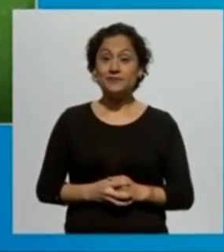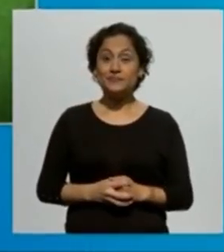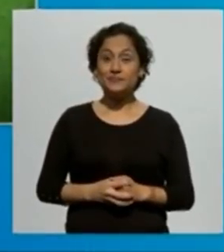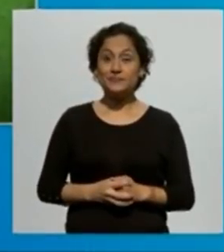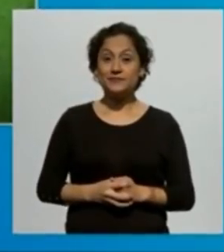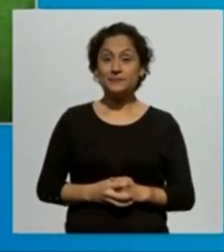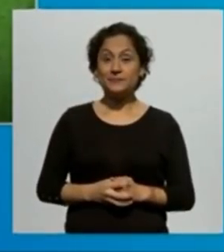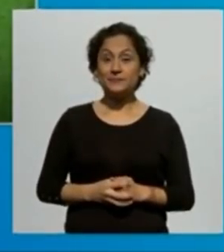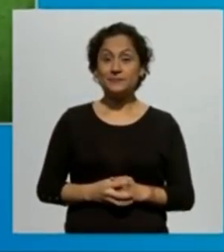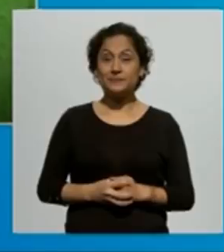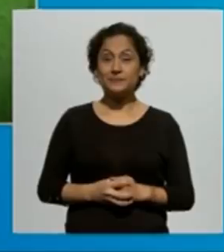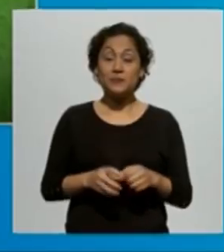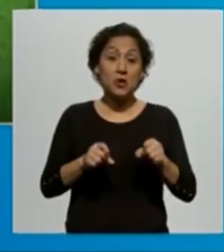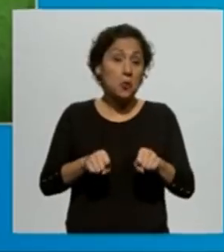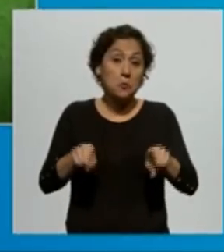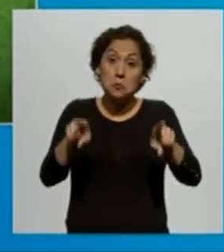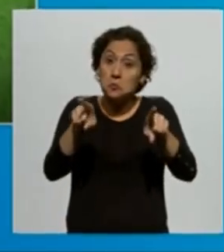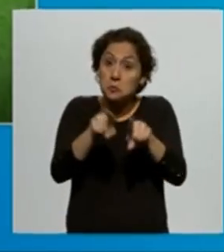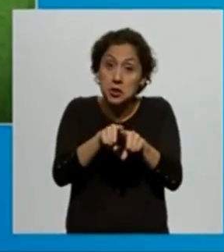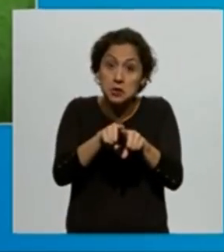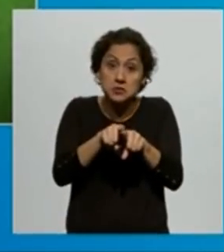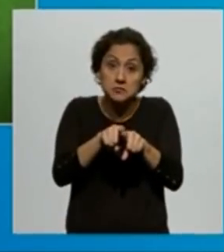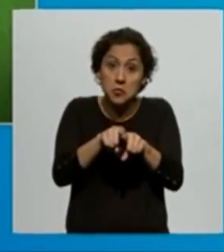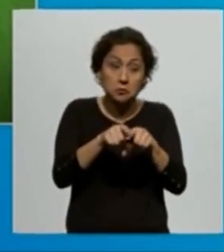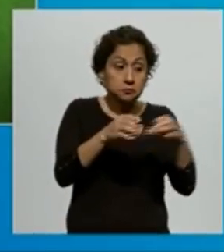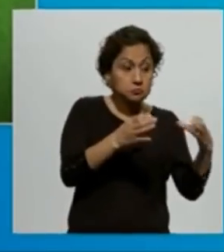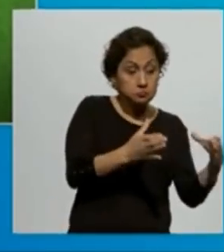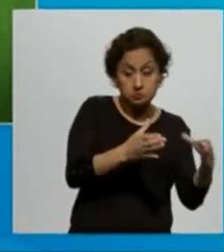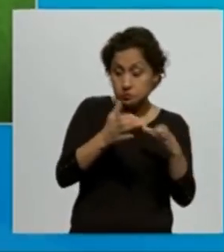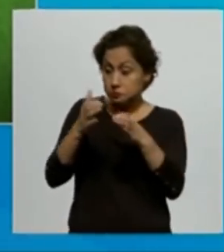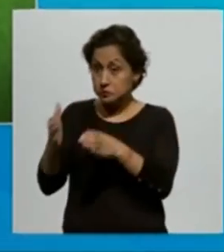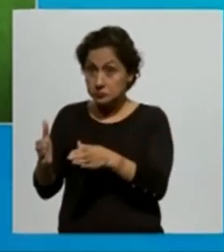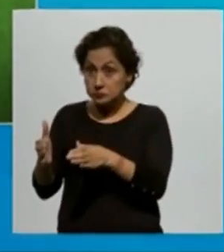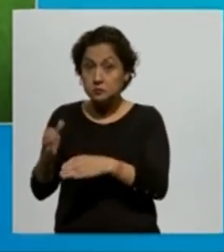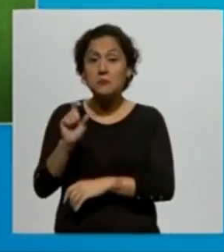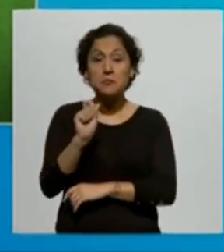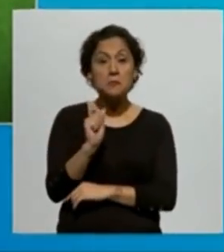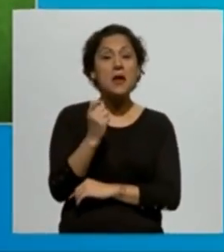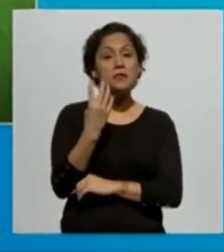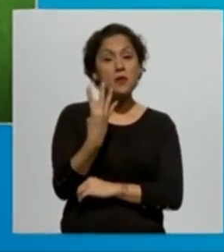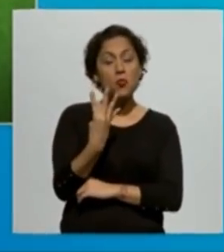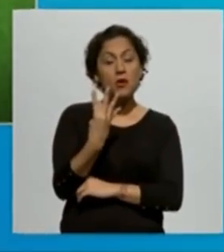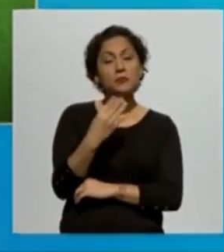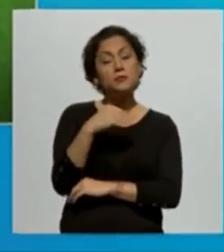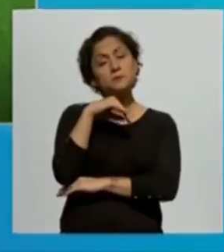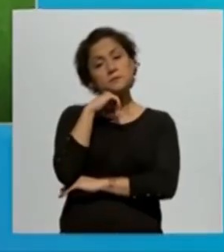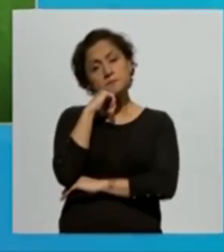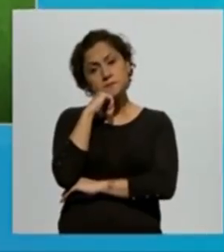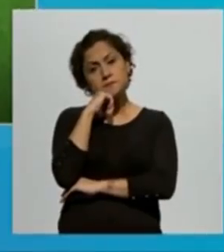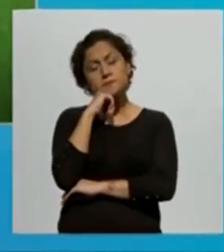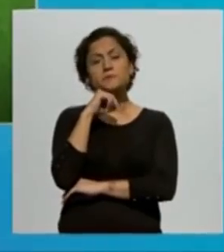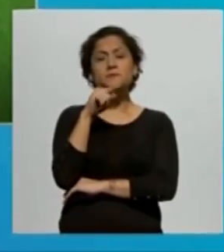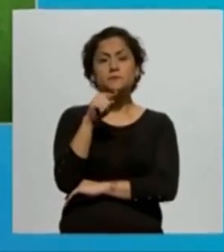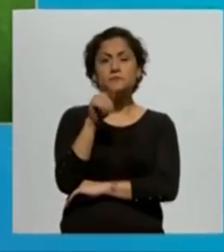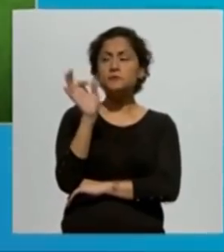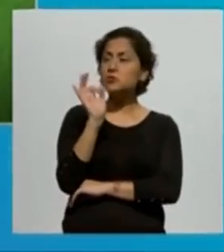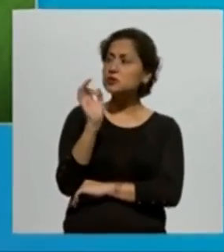Entonces entran la misma cantidad de personas. 24. Va a quedar gente